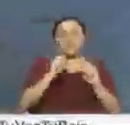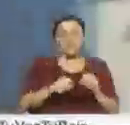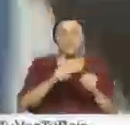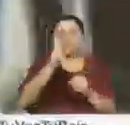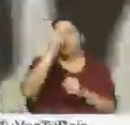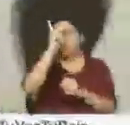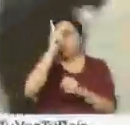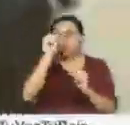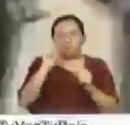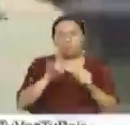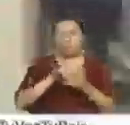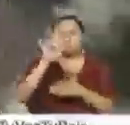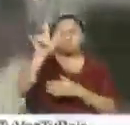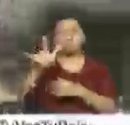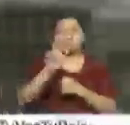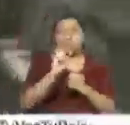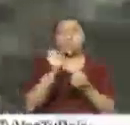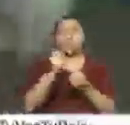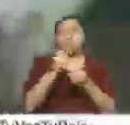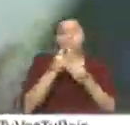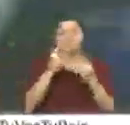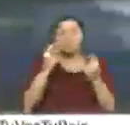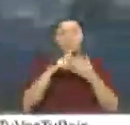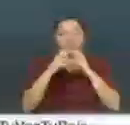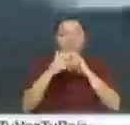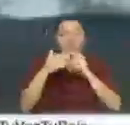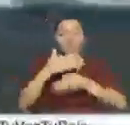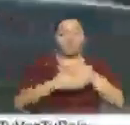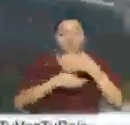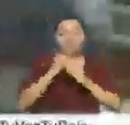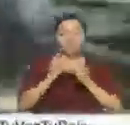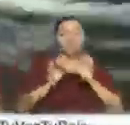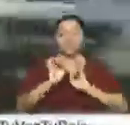Perú en cualquier momento y con ello evadirse a someterse a los procesos